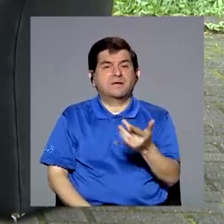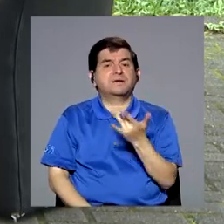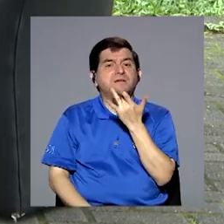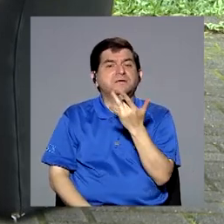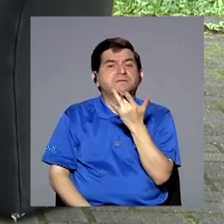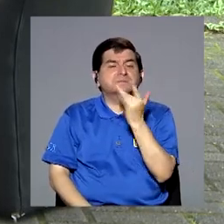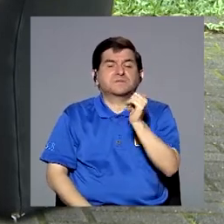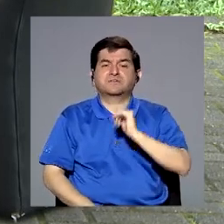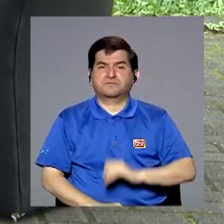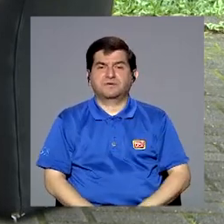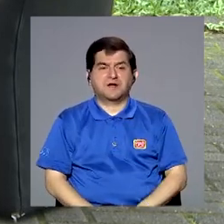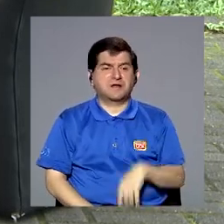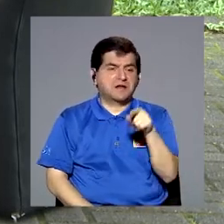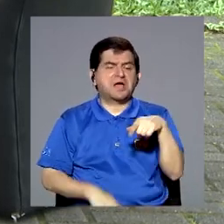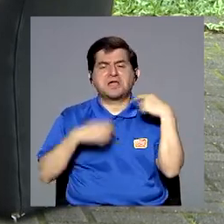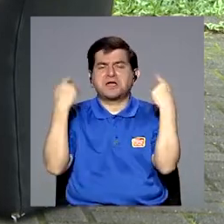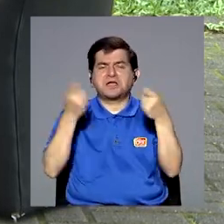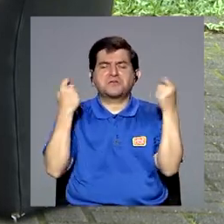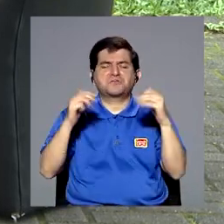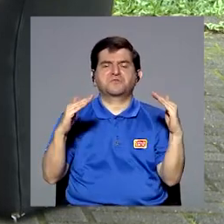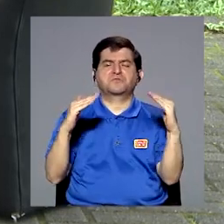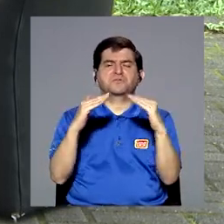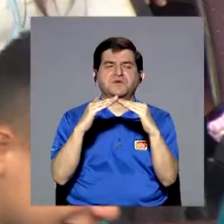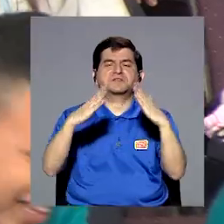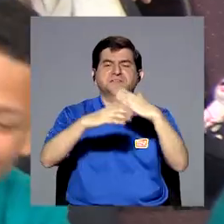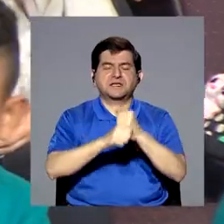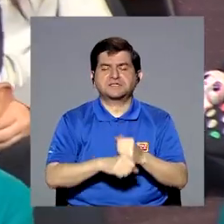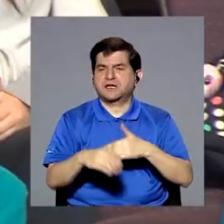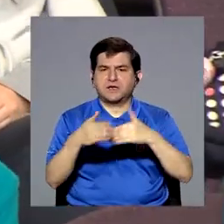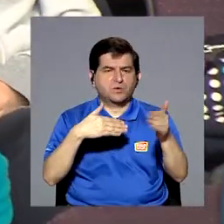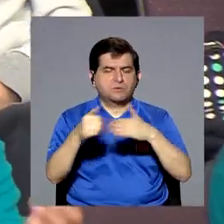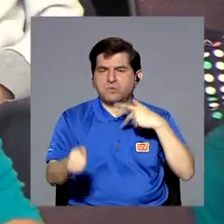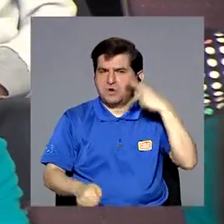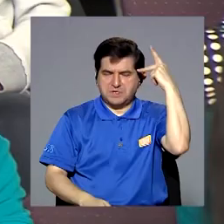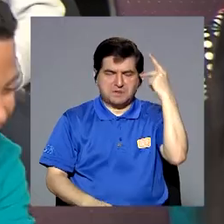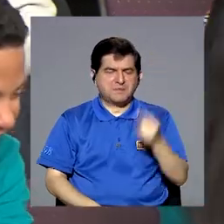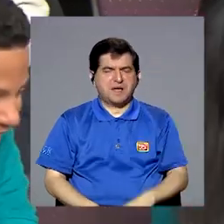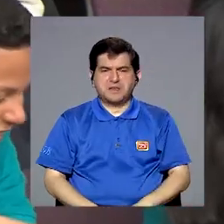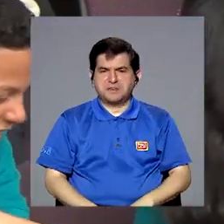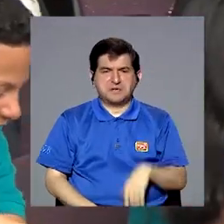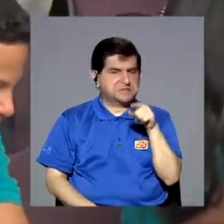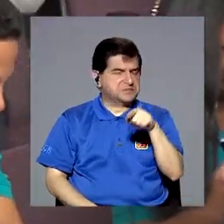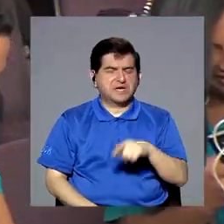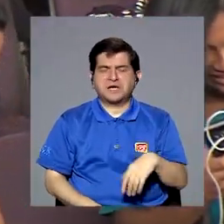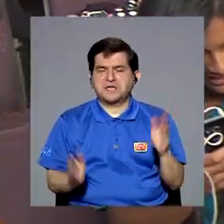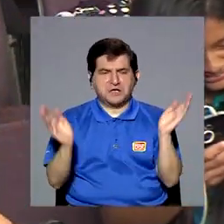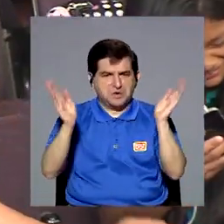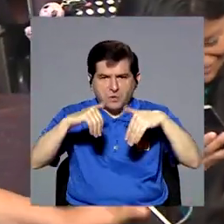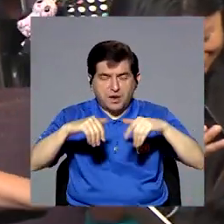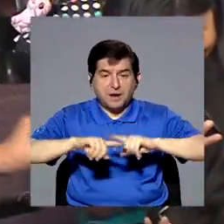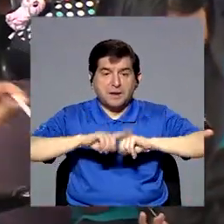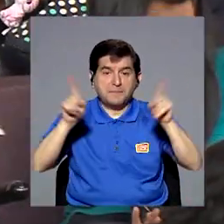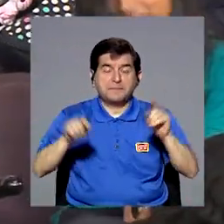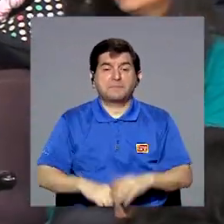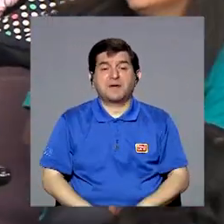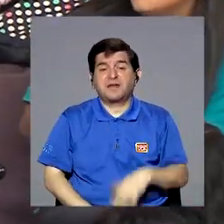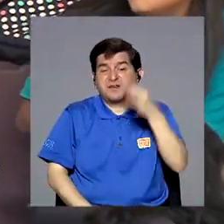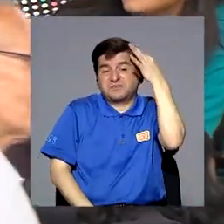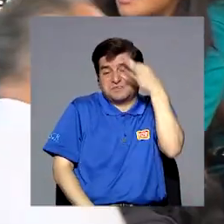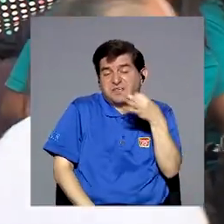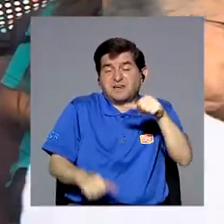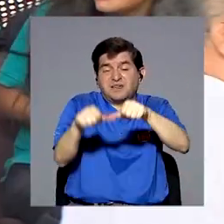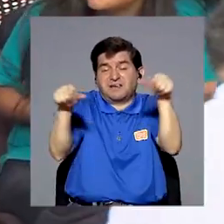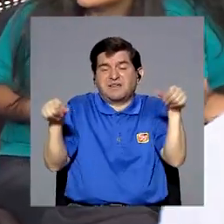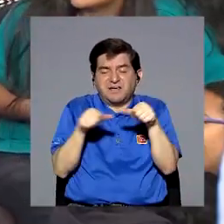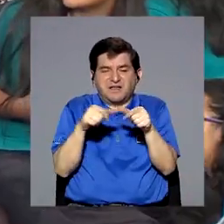que se hagan la fiesta en la casa y ellos no están, pero están, se supone que en el círculo de control